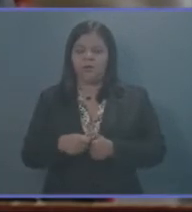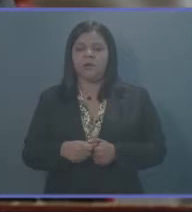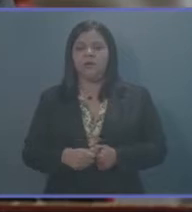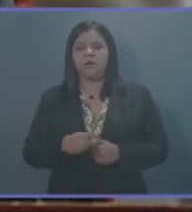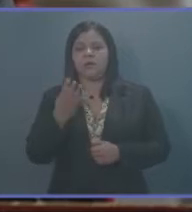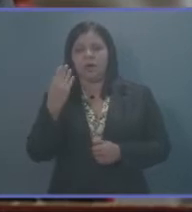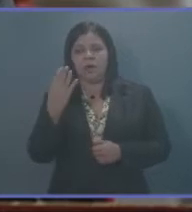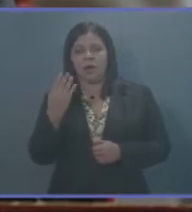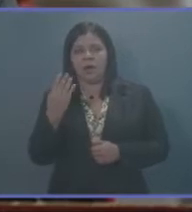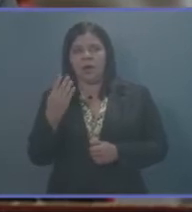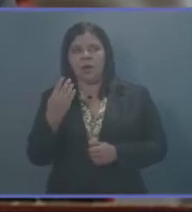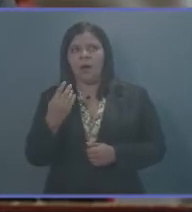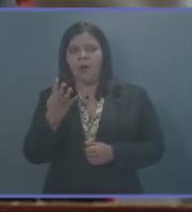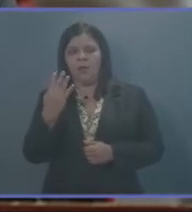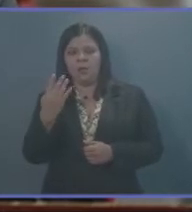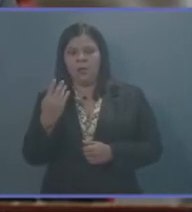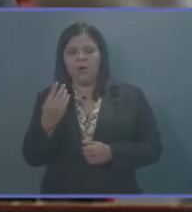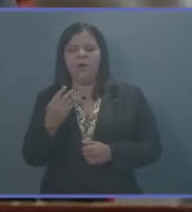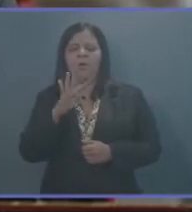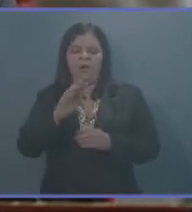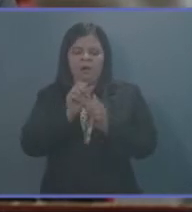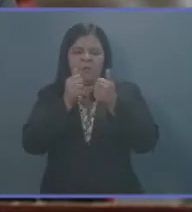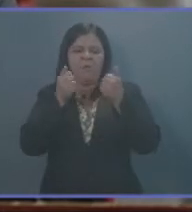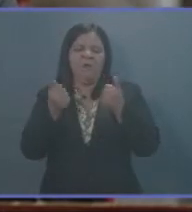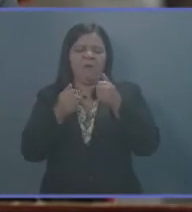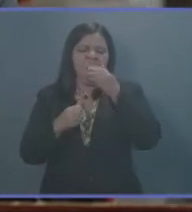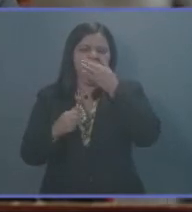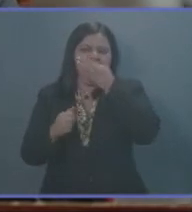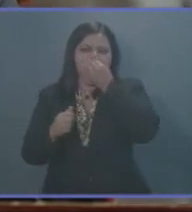total 4 millones.